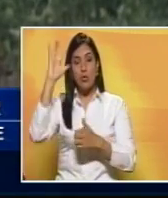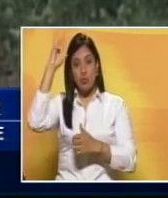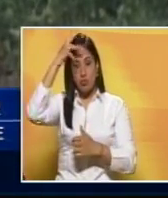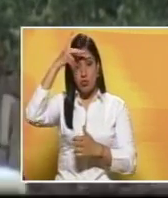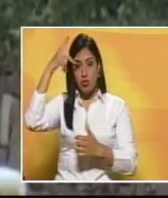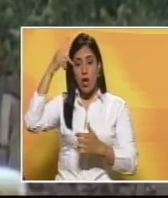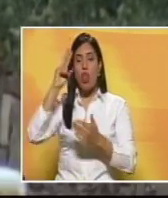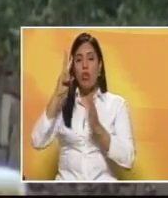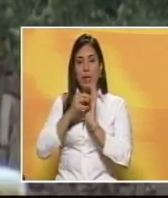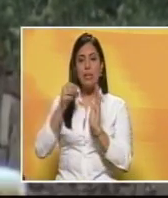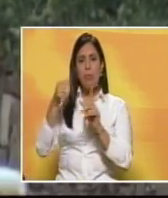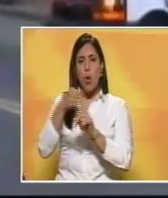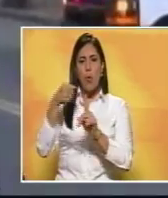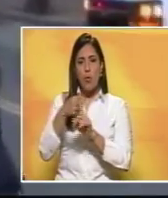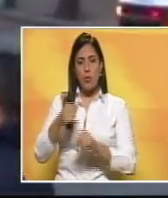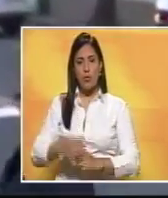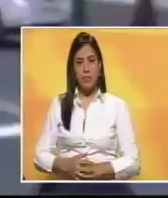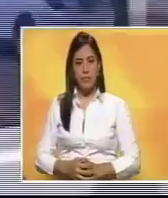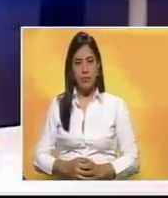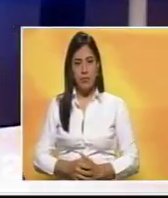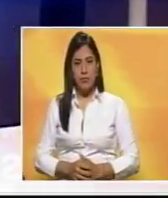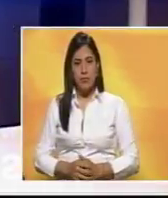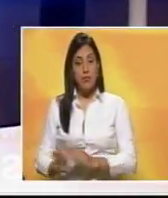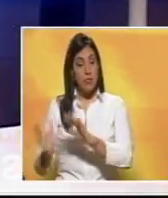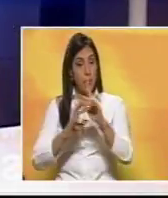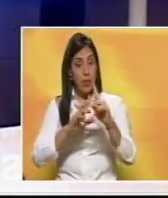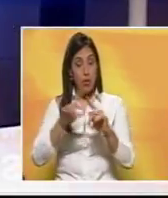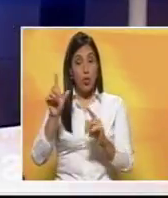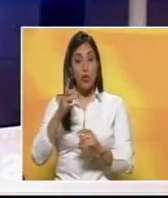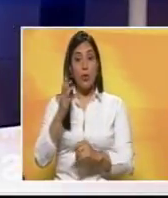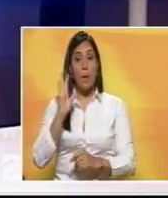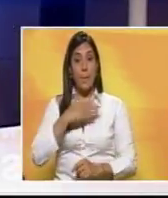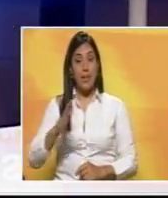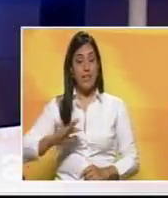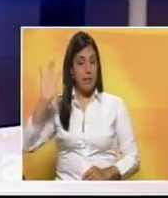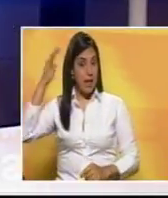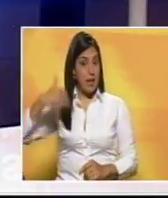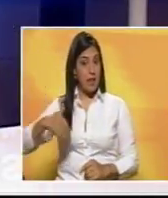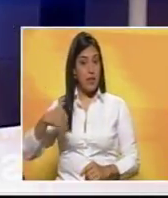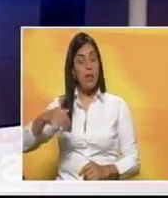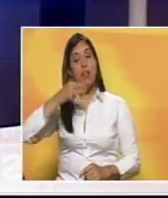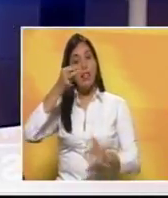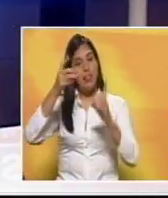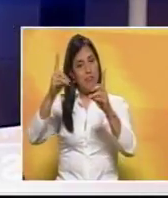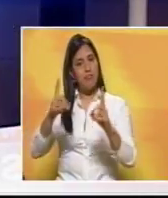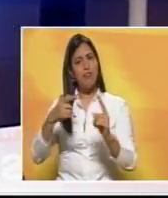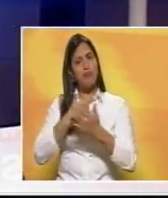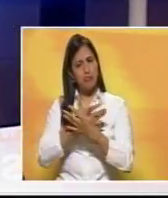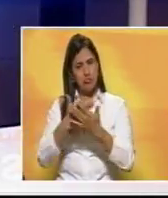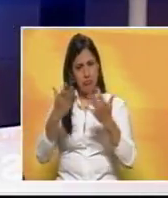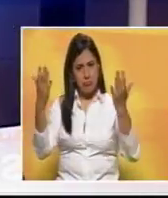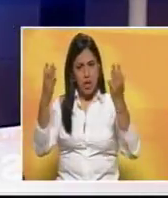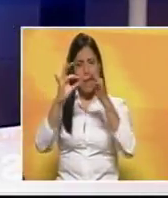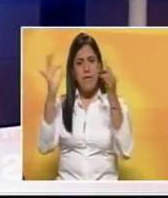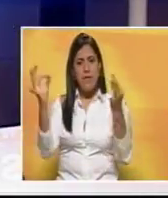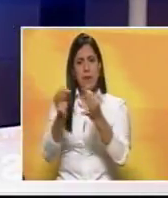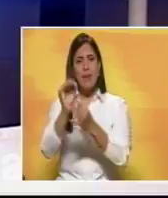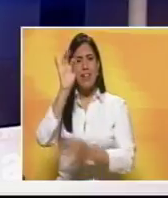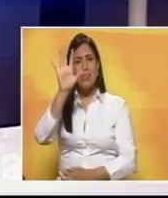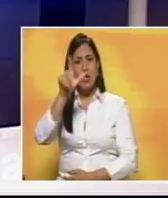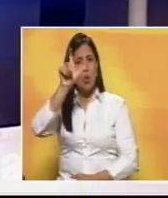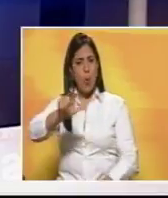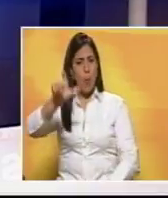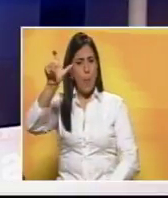Trump asumió la presidencia. El presidente de Argentina, Mauricio Macri, decidió ponerse a disposición de los familiares de los